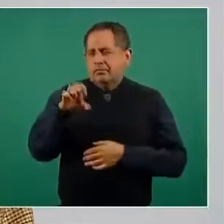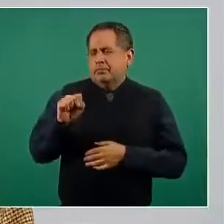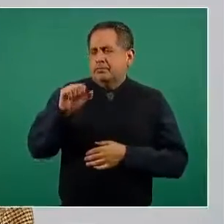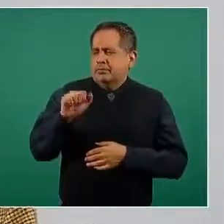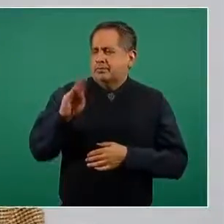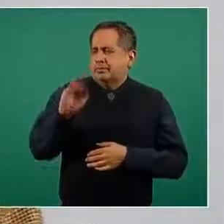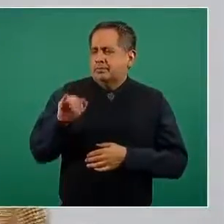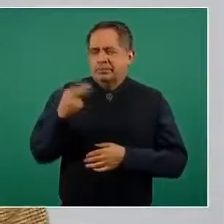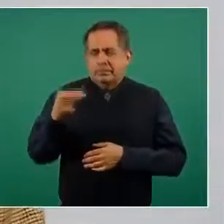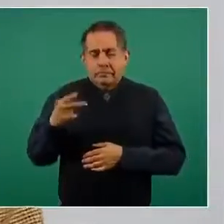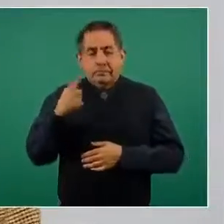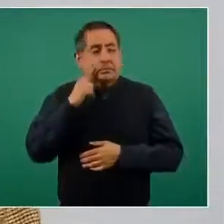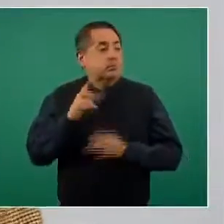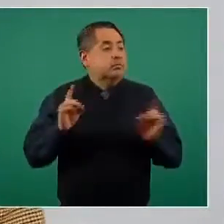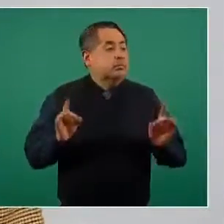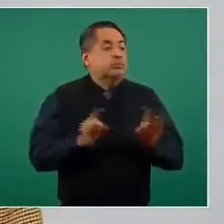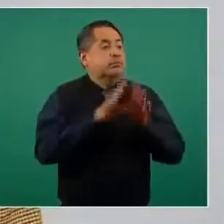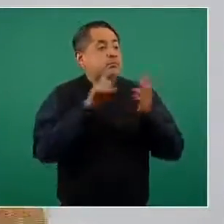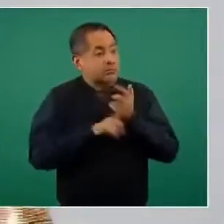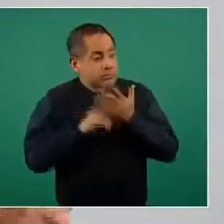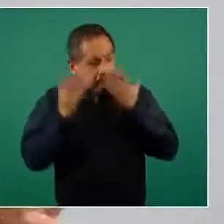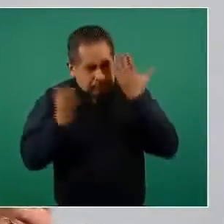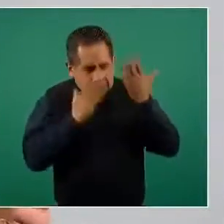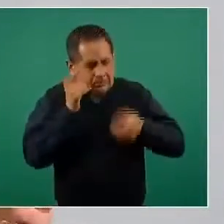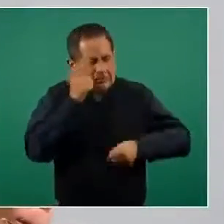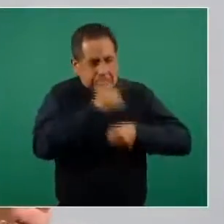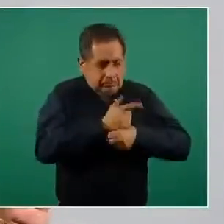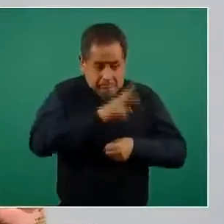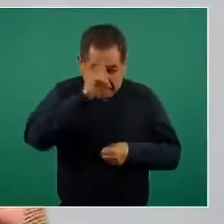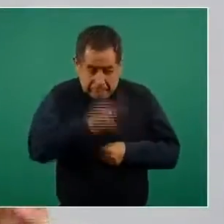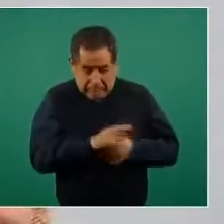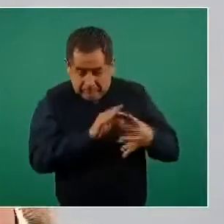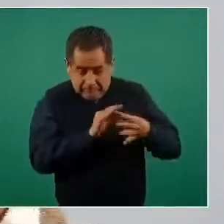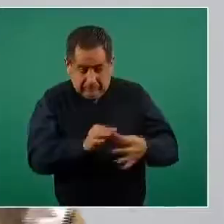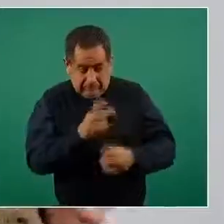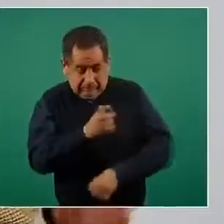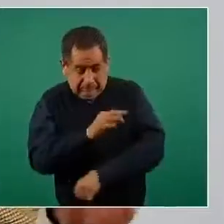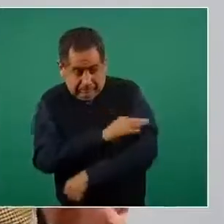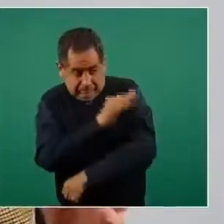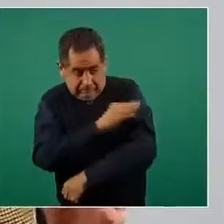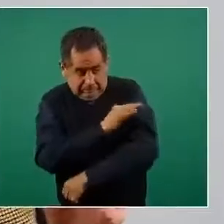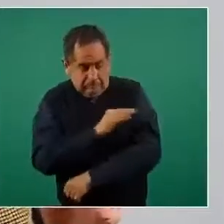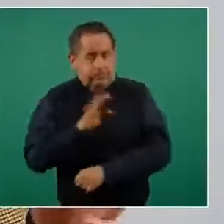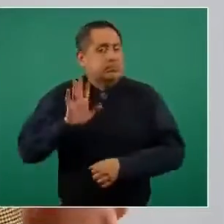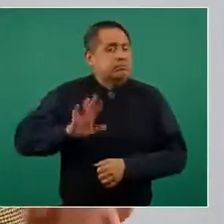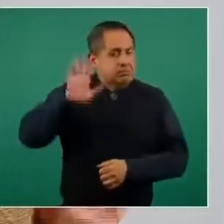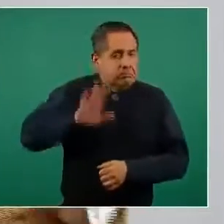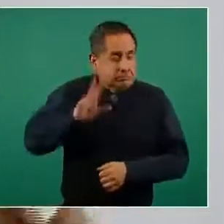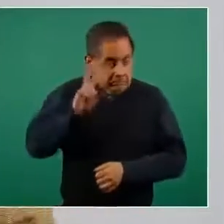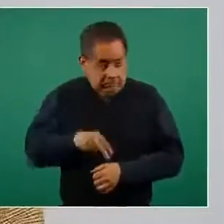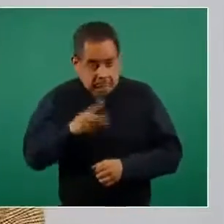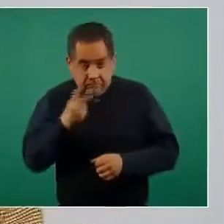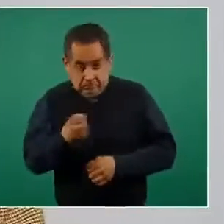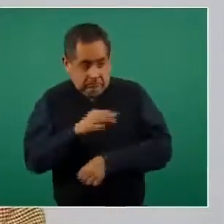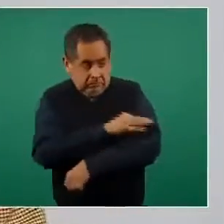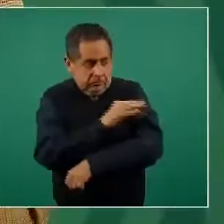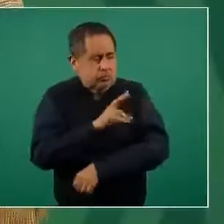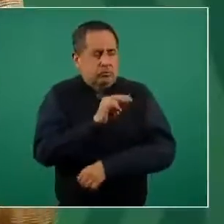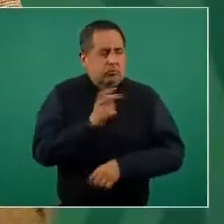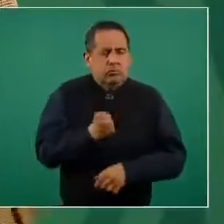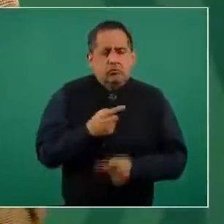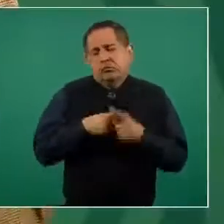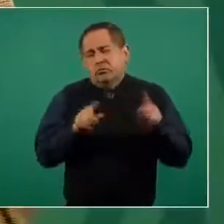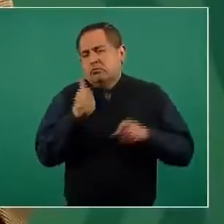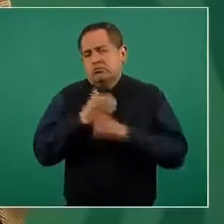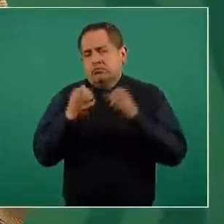es ante cualquier evento estudiar si realmente está asociado, ¿no? Por eso son eventos supuestamente asociados y el estudio es